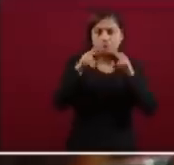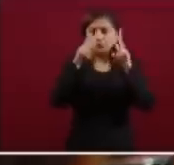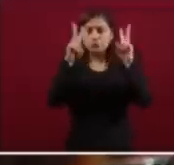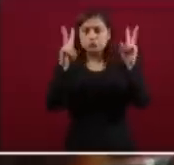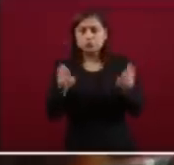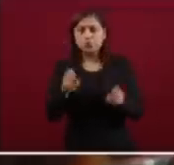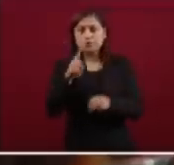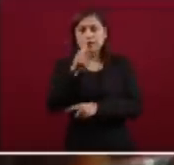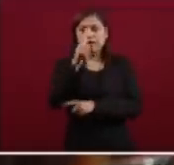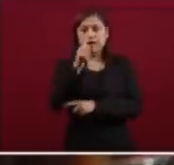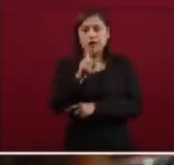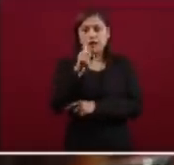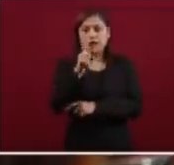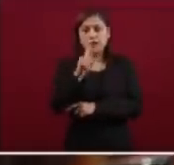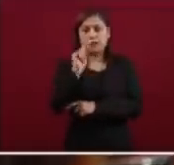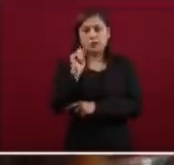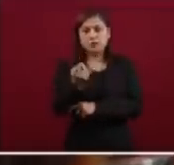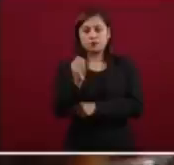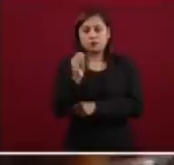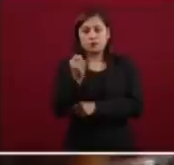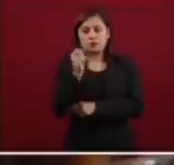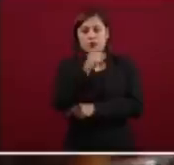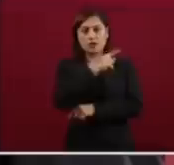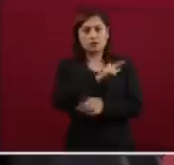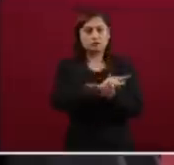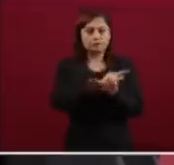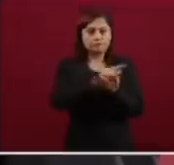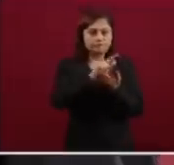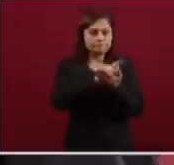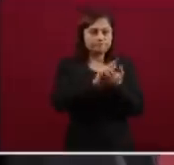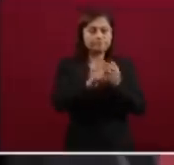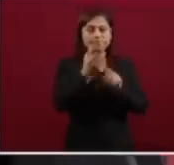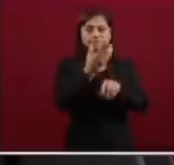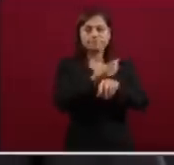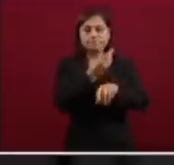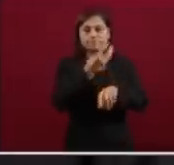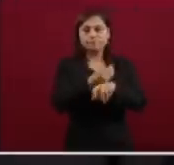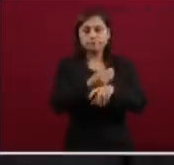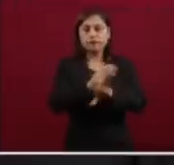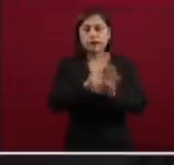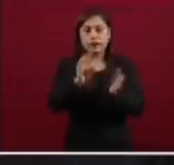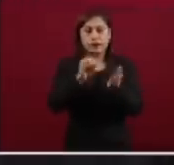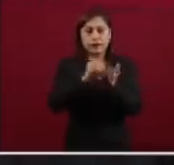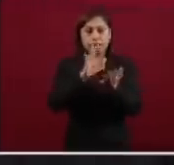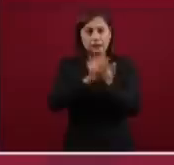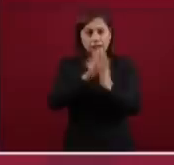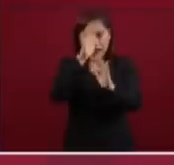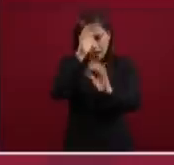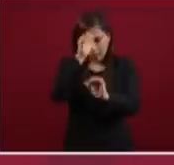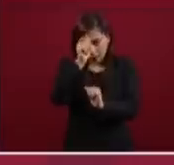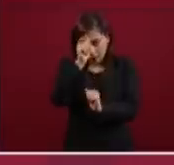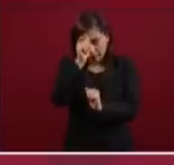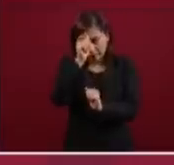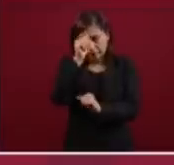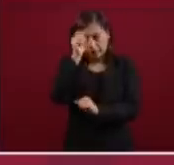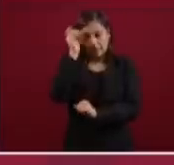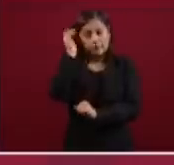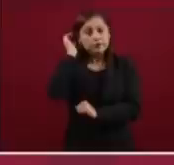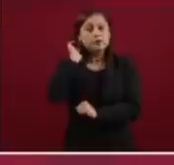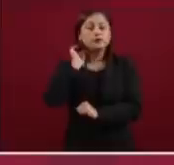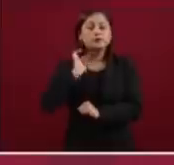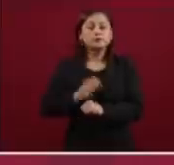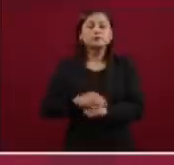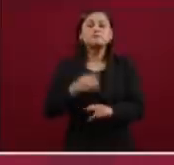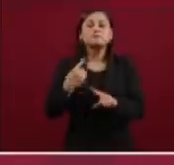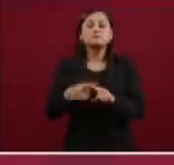tijuana qué es un acuerdo entre los